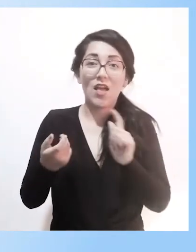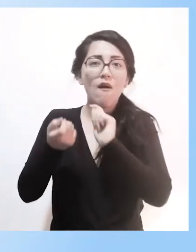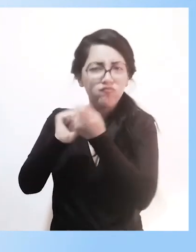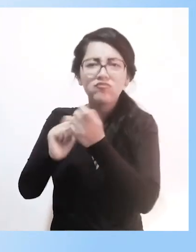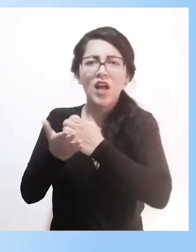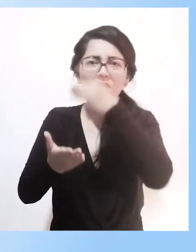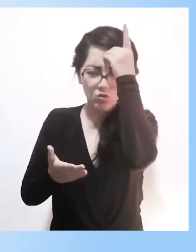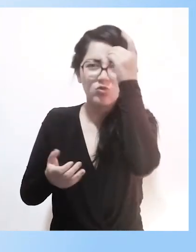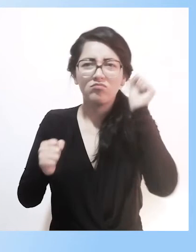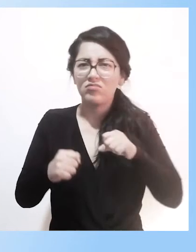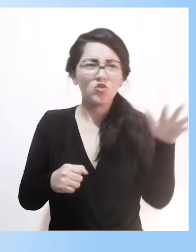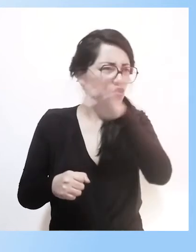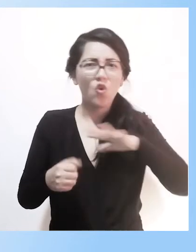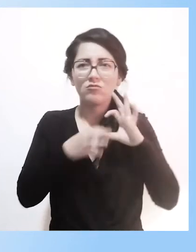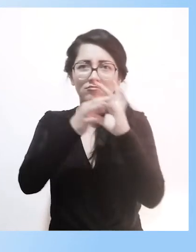Bueno,